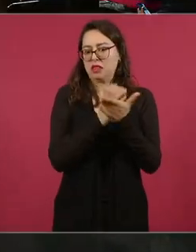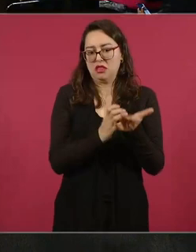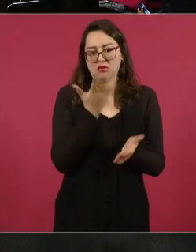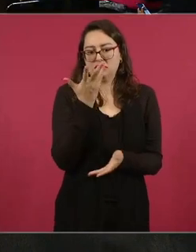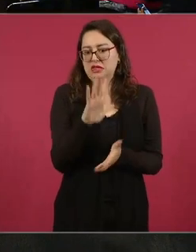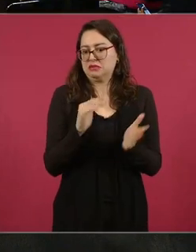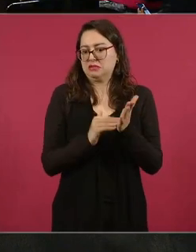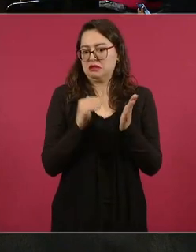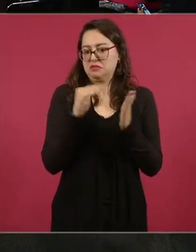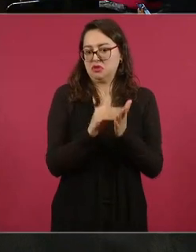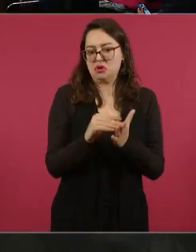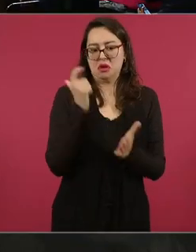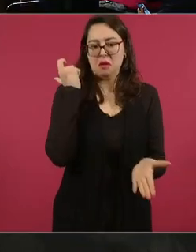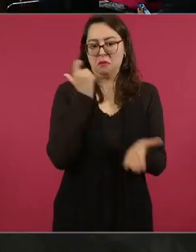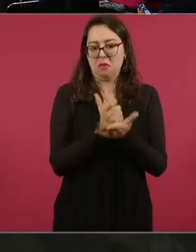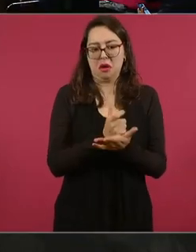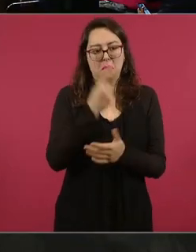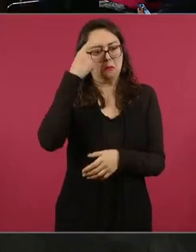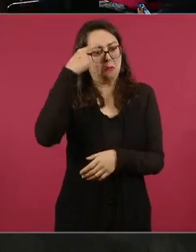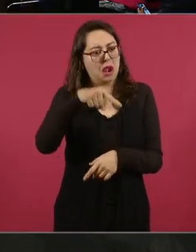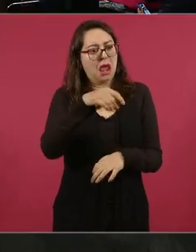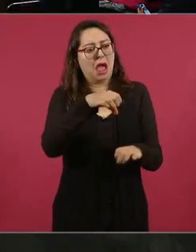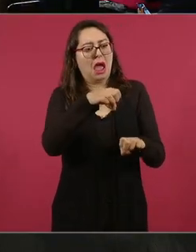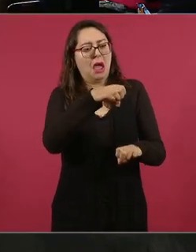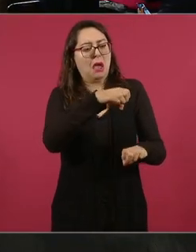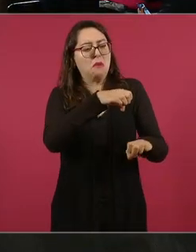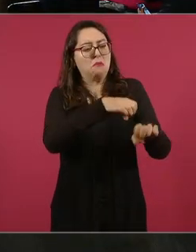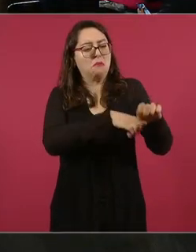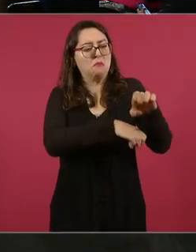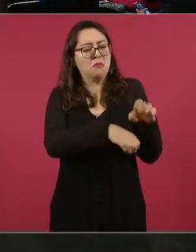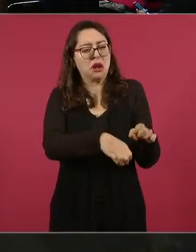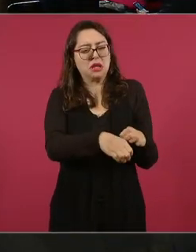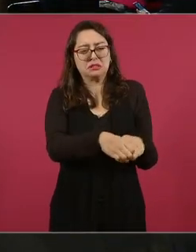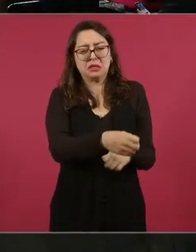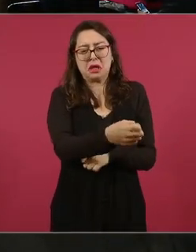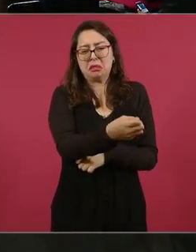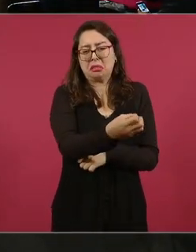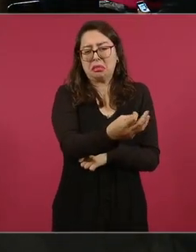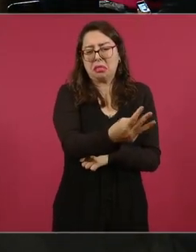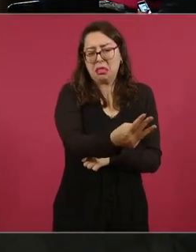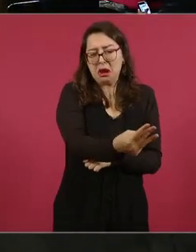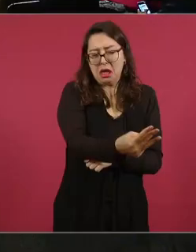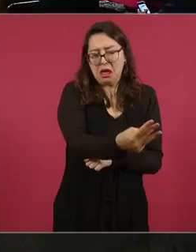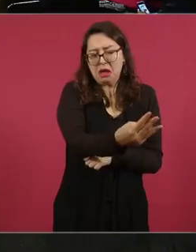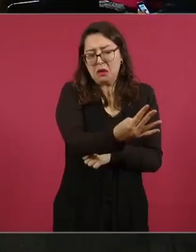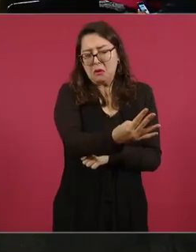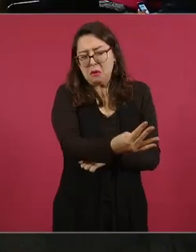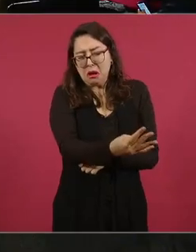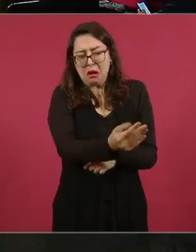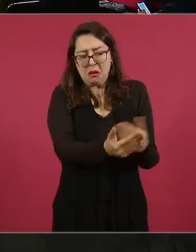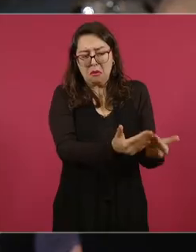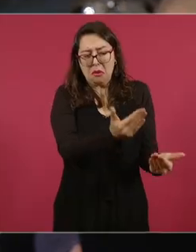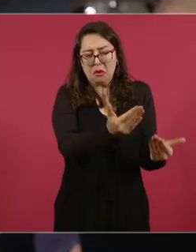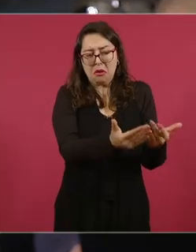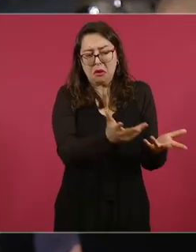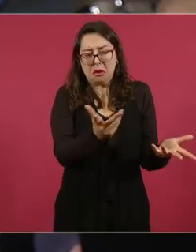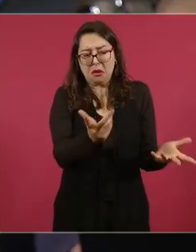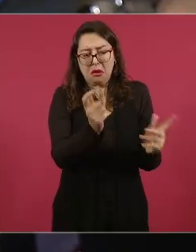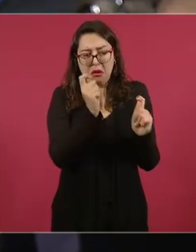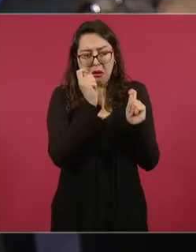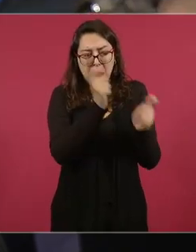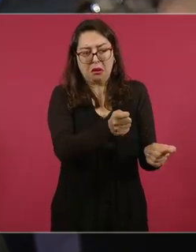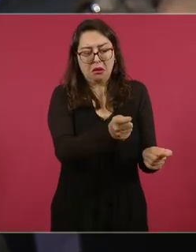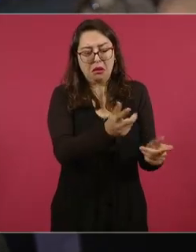asignados a pocas empresas. Realmente, ¿cómo se fue avanzando precisamente en este trabajo?